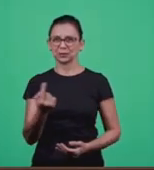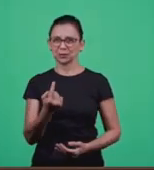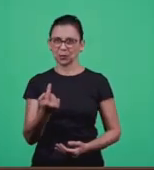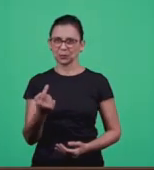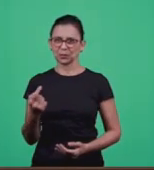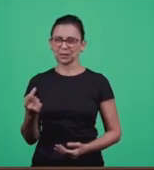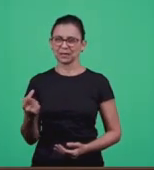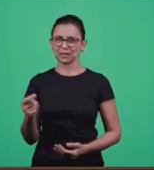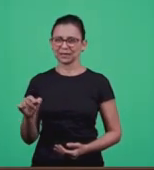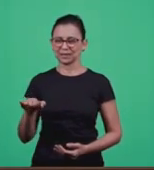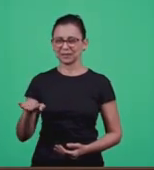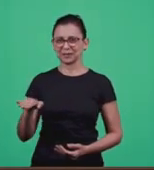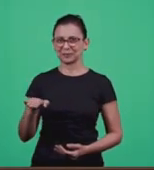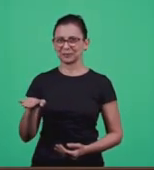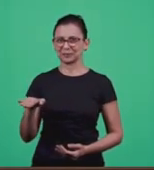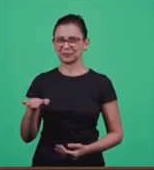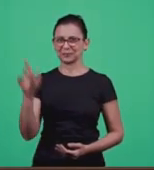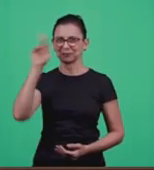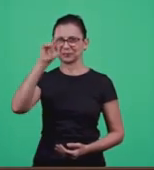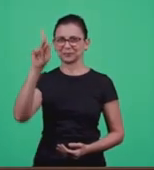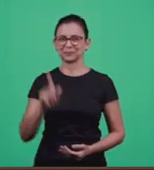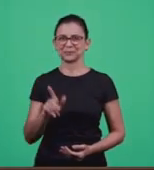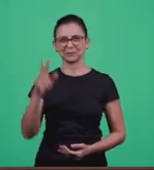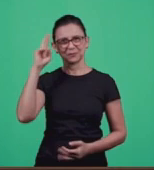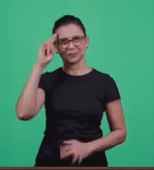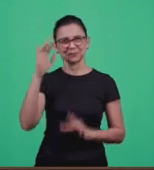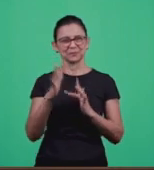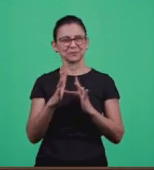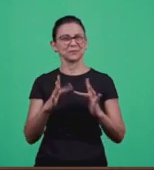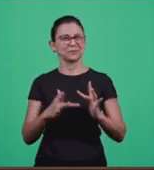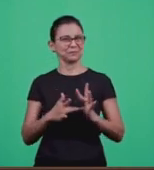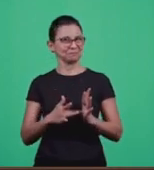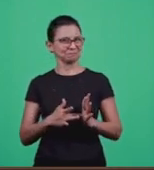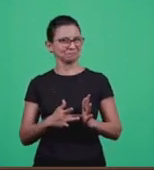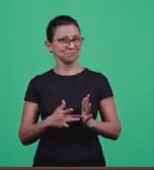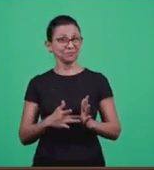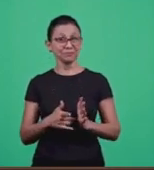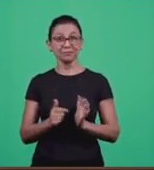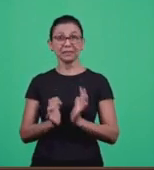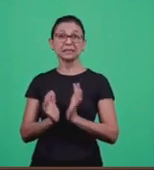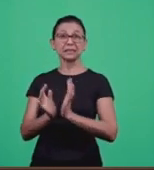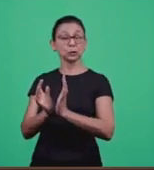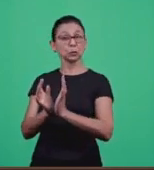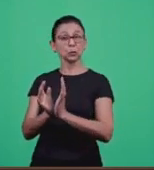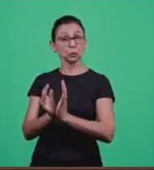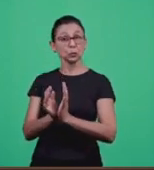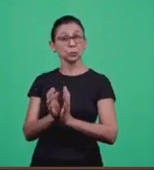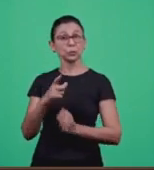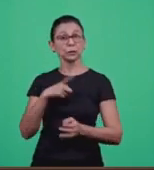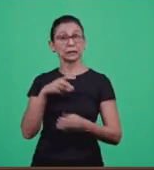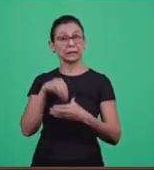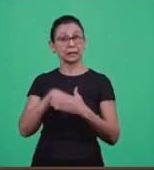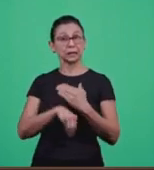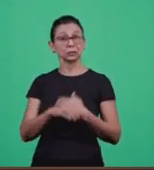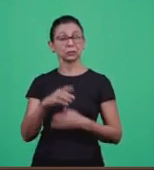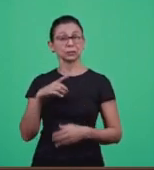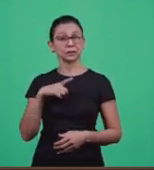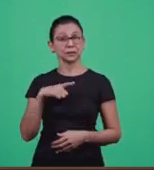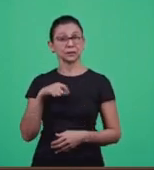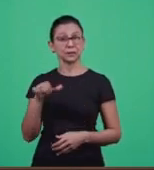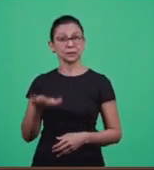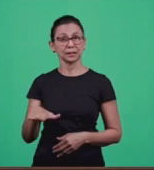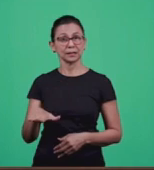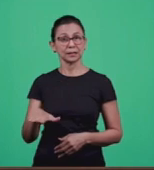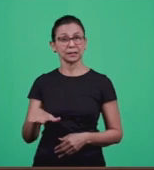Nosotros saludamos a todos los intermedios con la paz del Señor Jesús. Esta